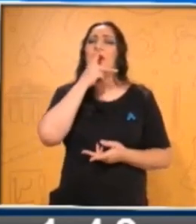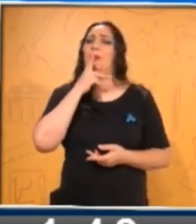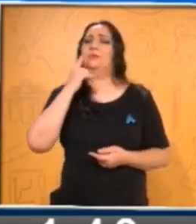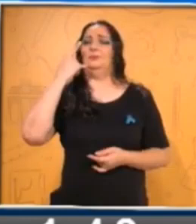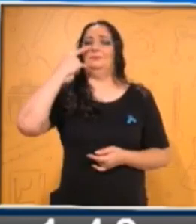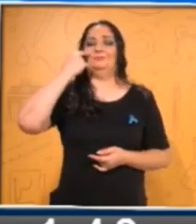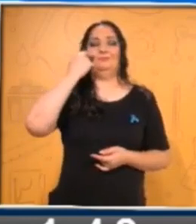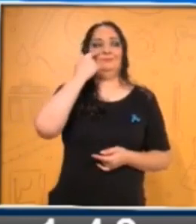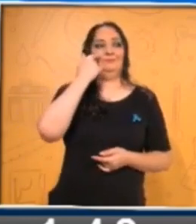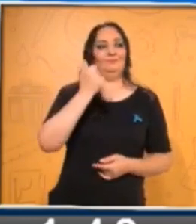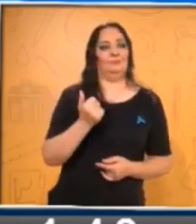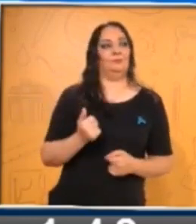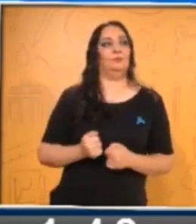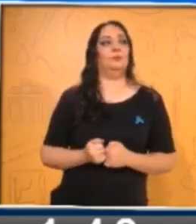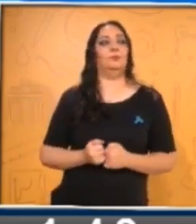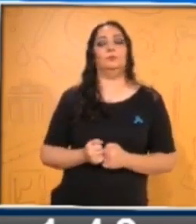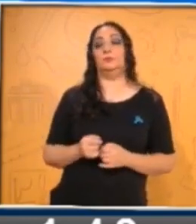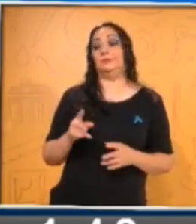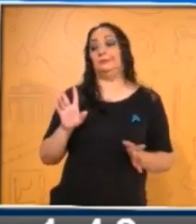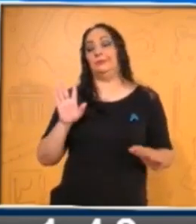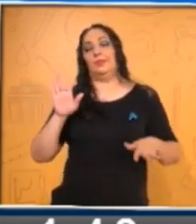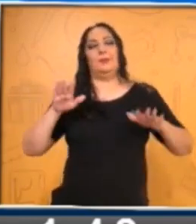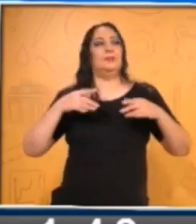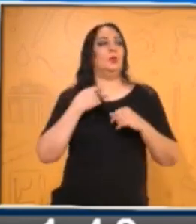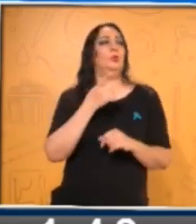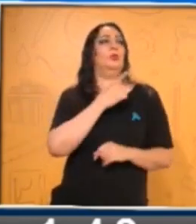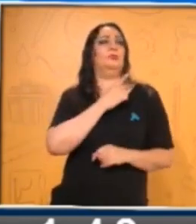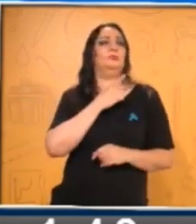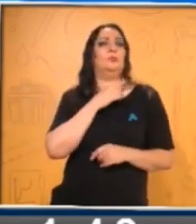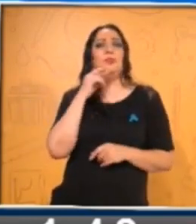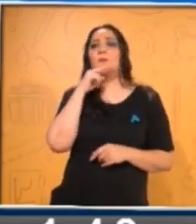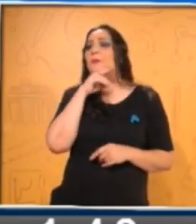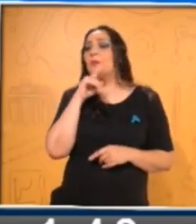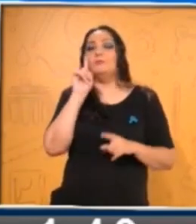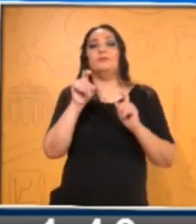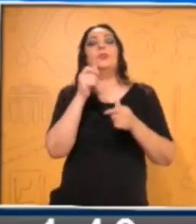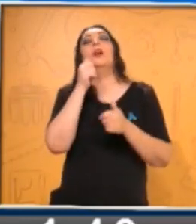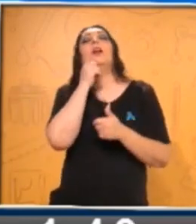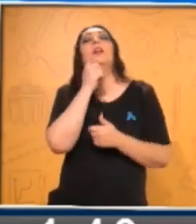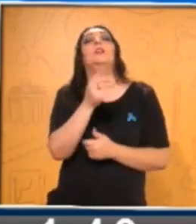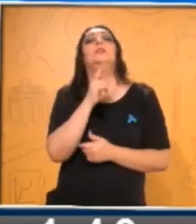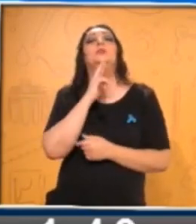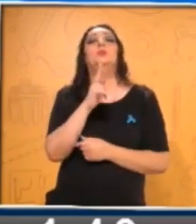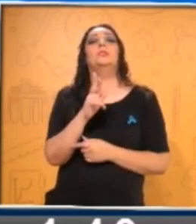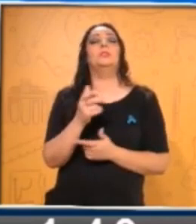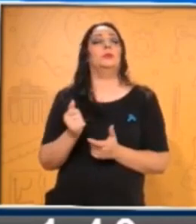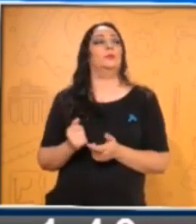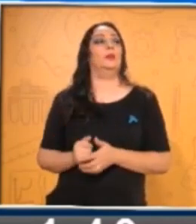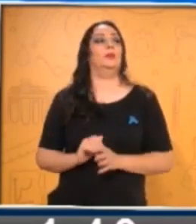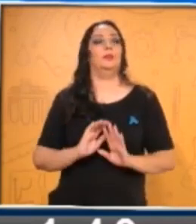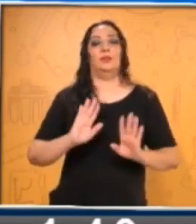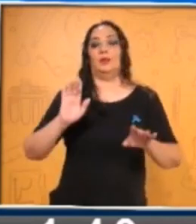así. Seis. Explica nada más por contestar bien rápido. Sí. 3, 2, 1.